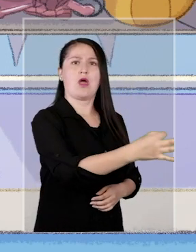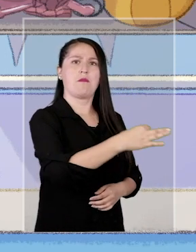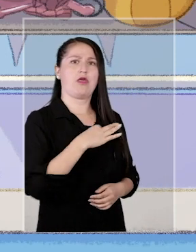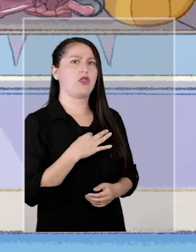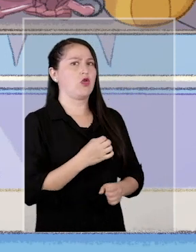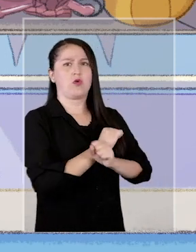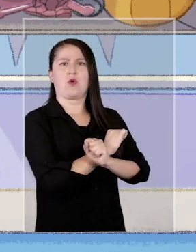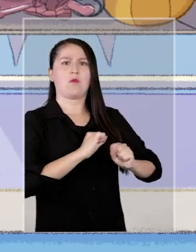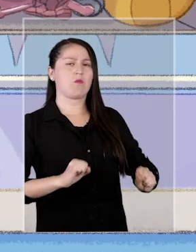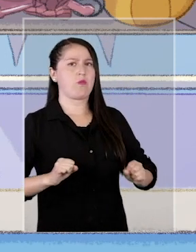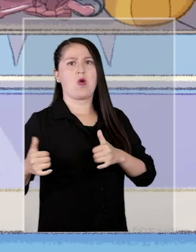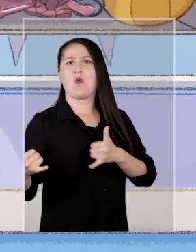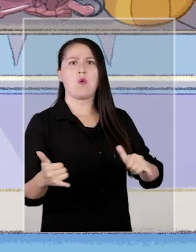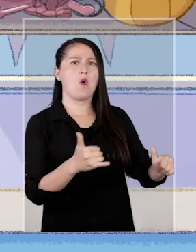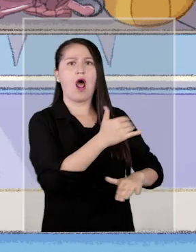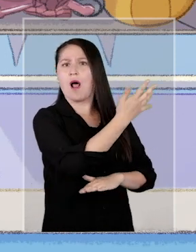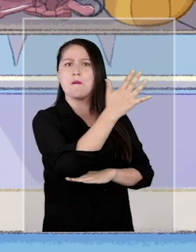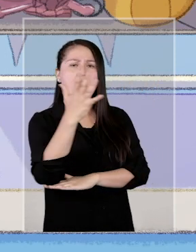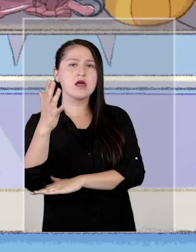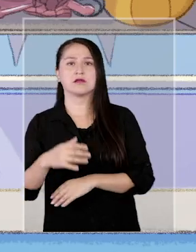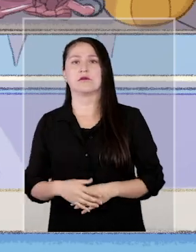que no puedo hacer mis super piruetas.